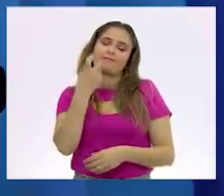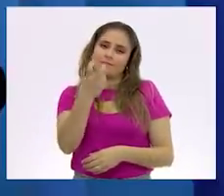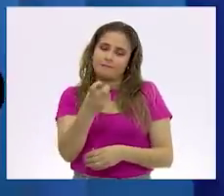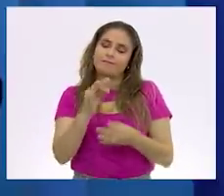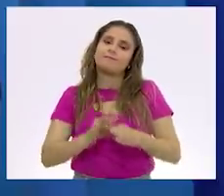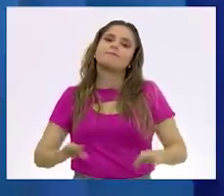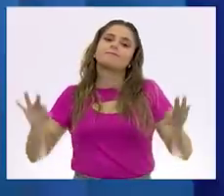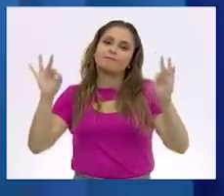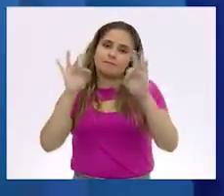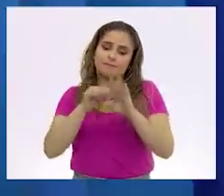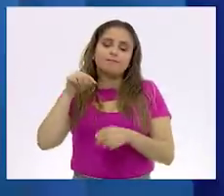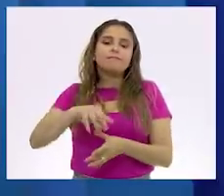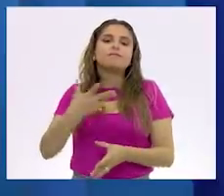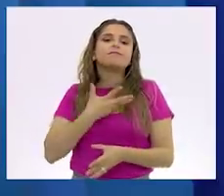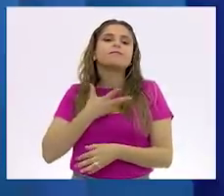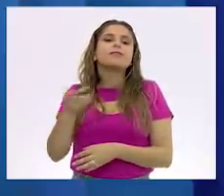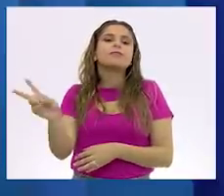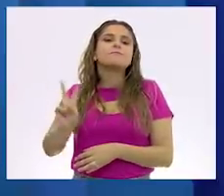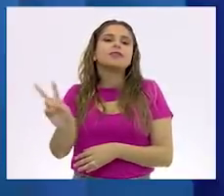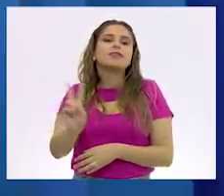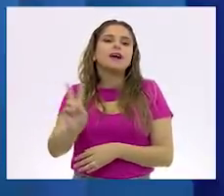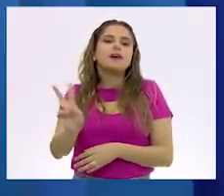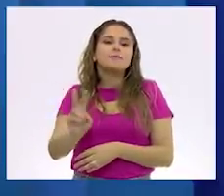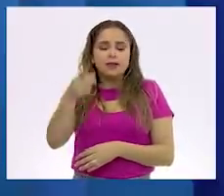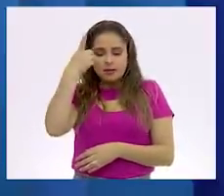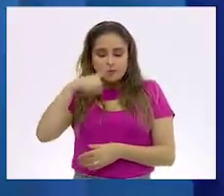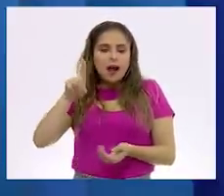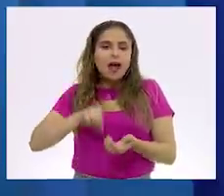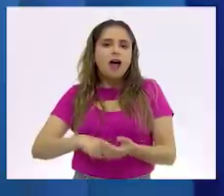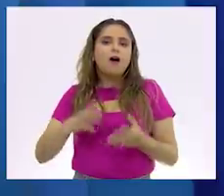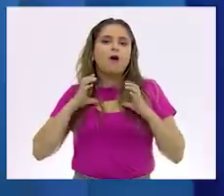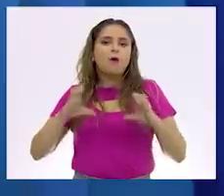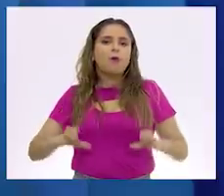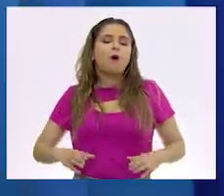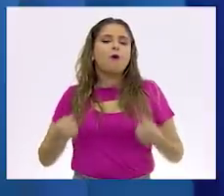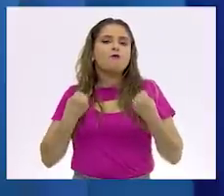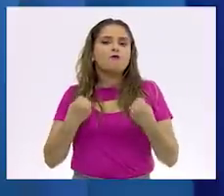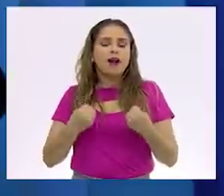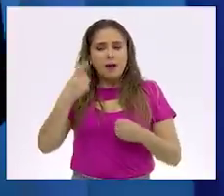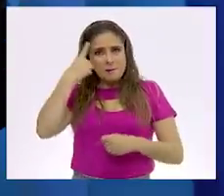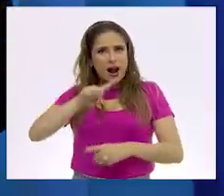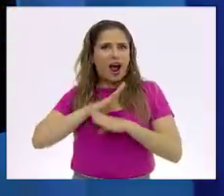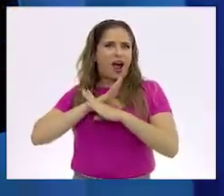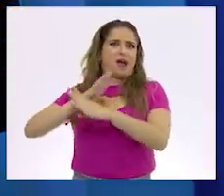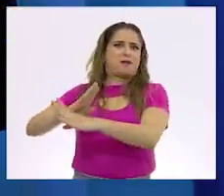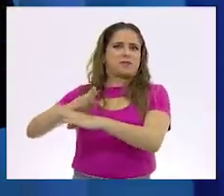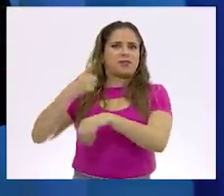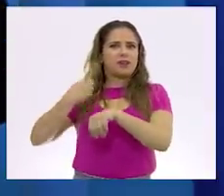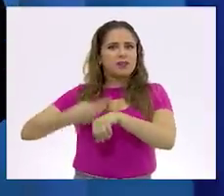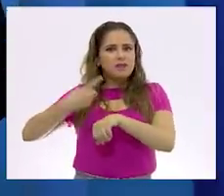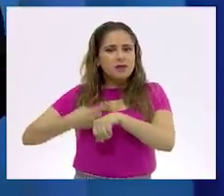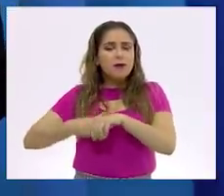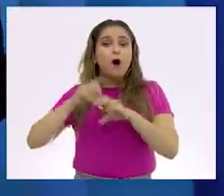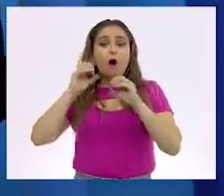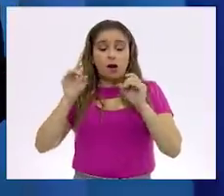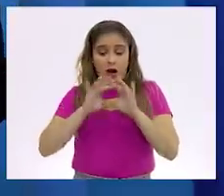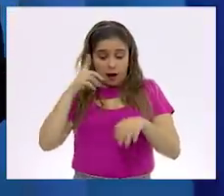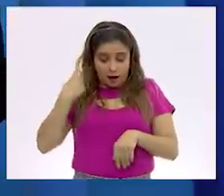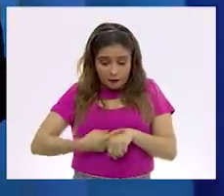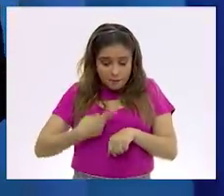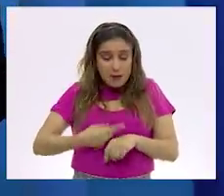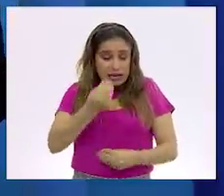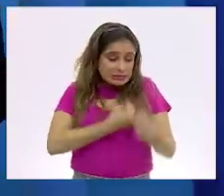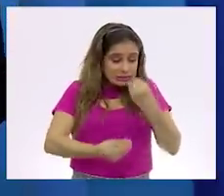dan las vitaminas y minerales que fortalecen nuestro cuerpo para prevenir enfermedades o si nos enfermamos,